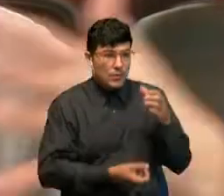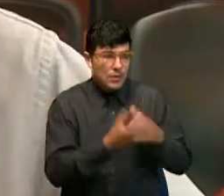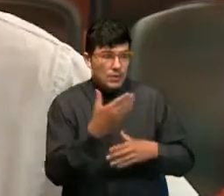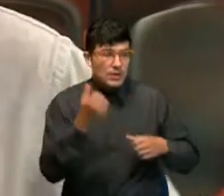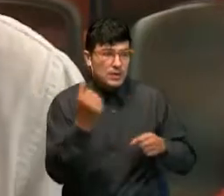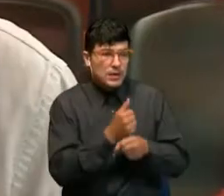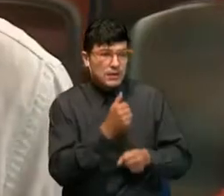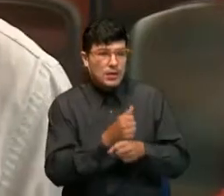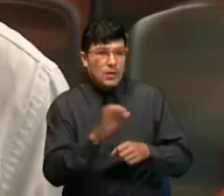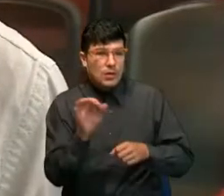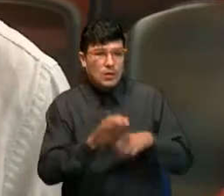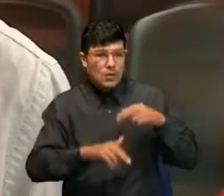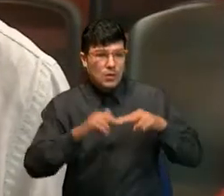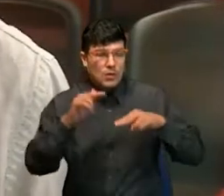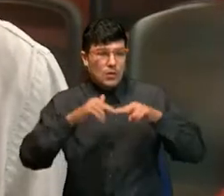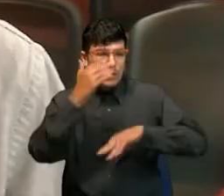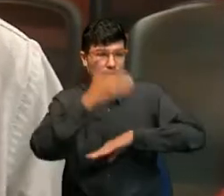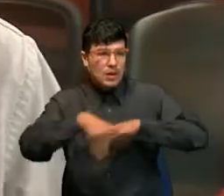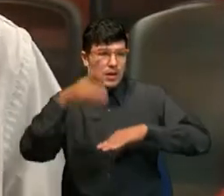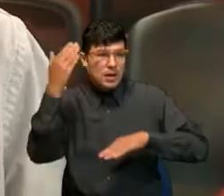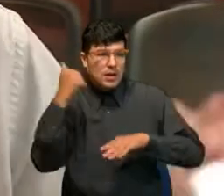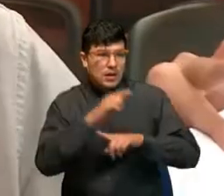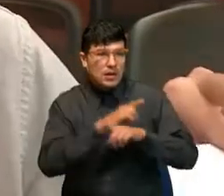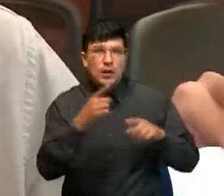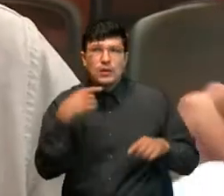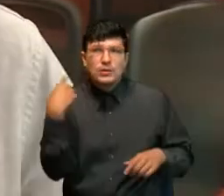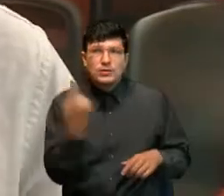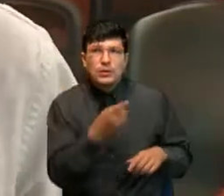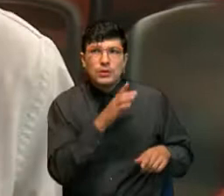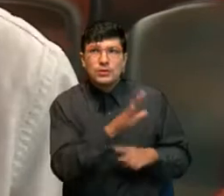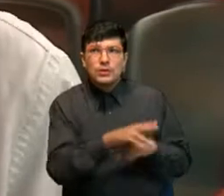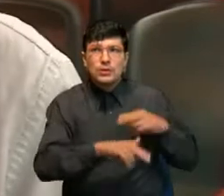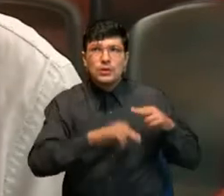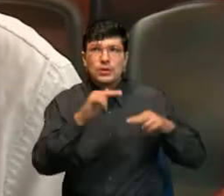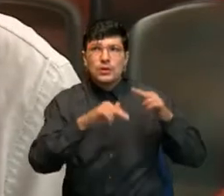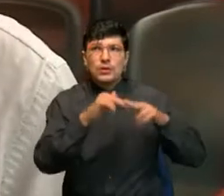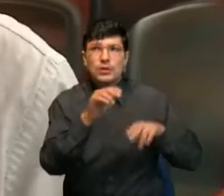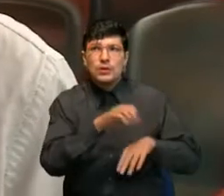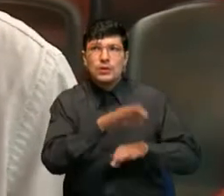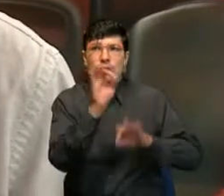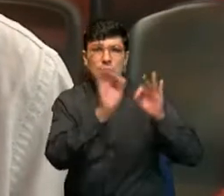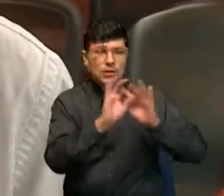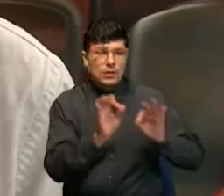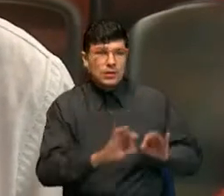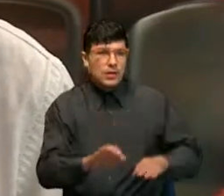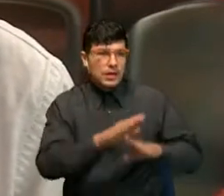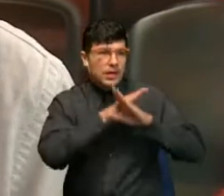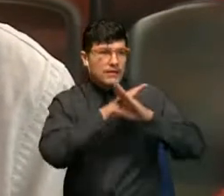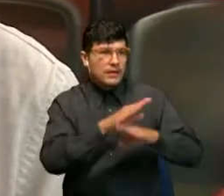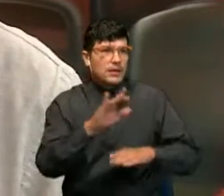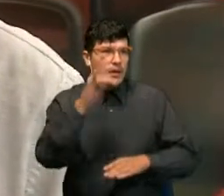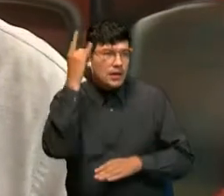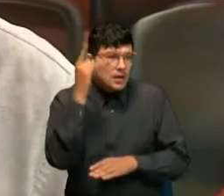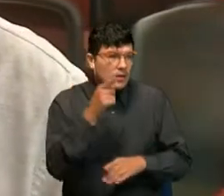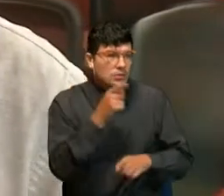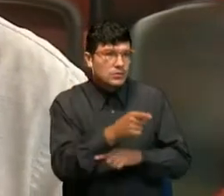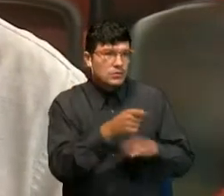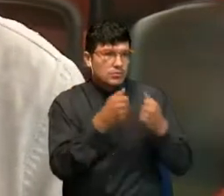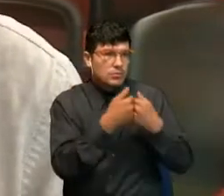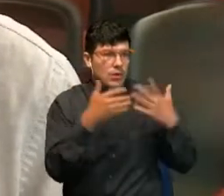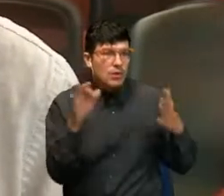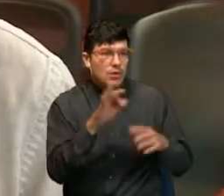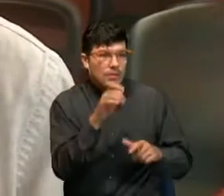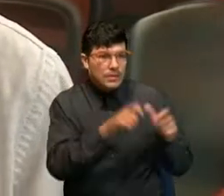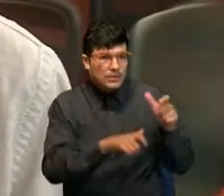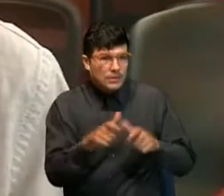van a intervenir calles que no se hubiesen intervenido el solo que lo que se intervino que organizado para evitar accidentes de vehículos accidentes de peatones